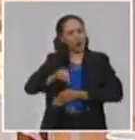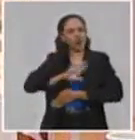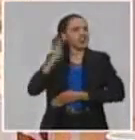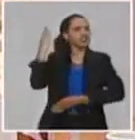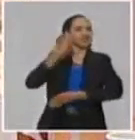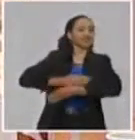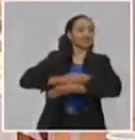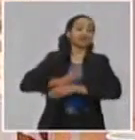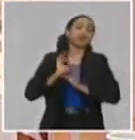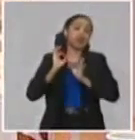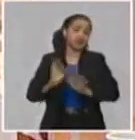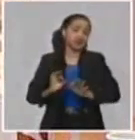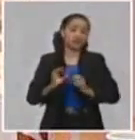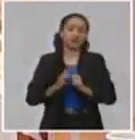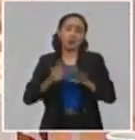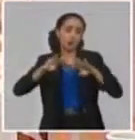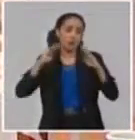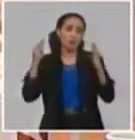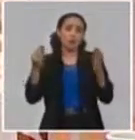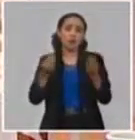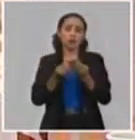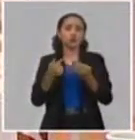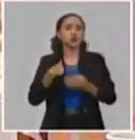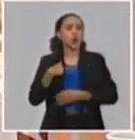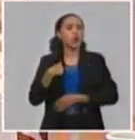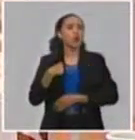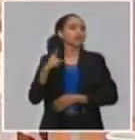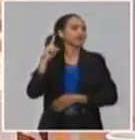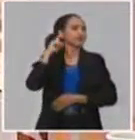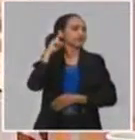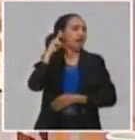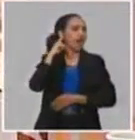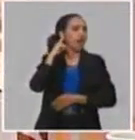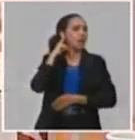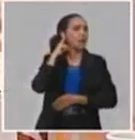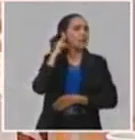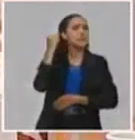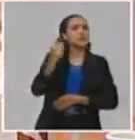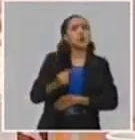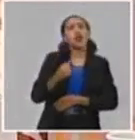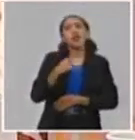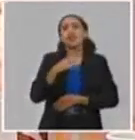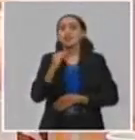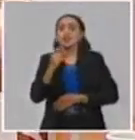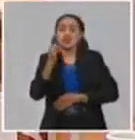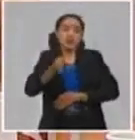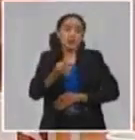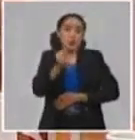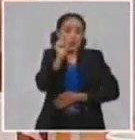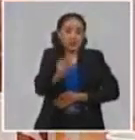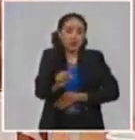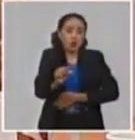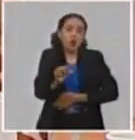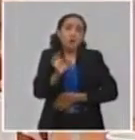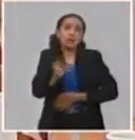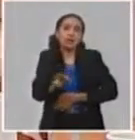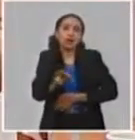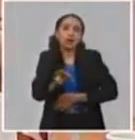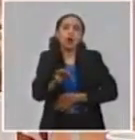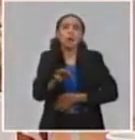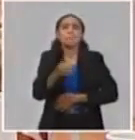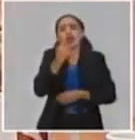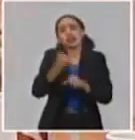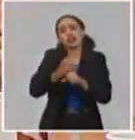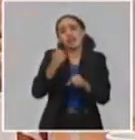Entonces, he oído opiniones, bueno, porque al final es un intermediario que va a encarecer la operación.